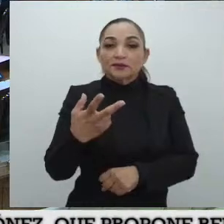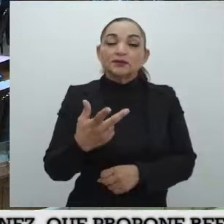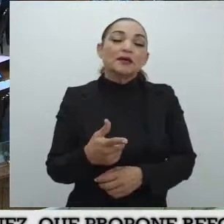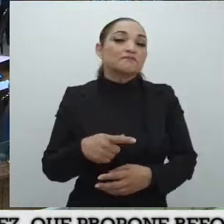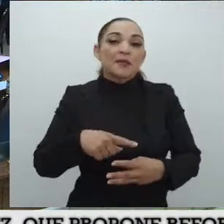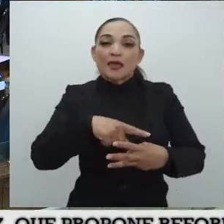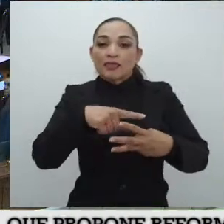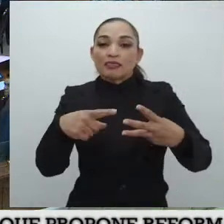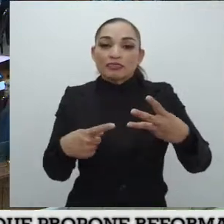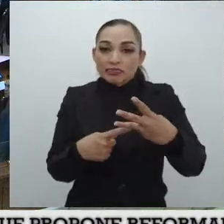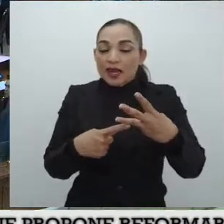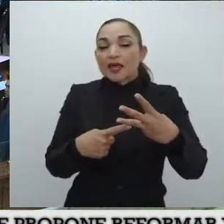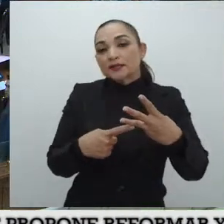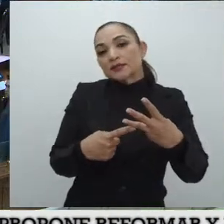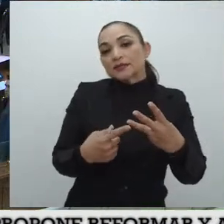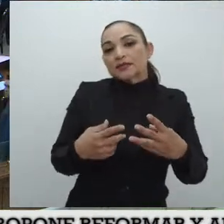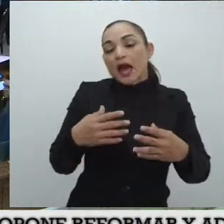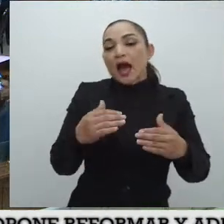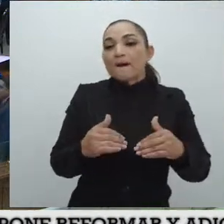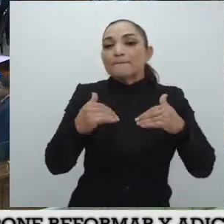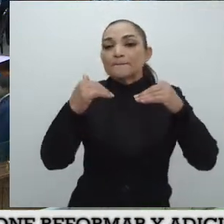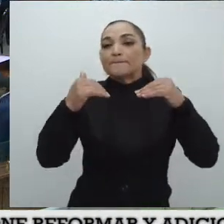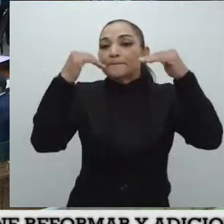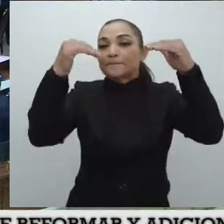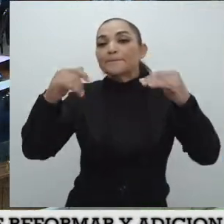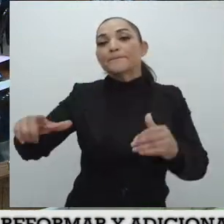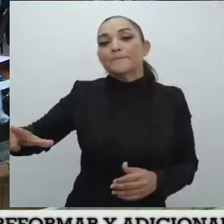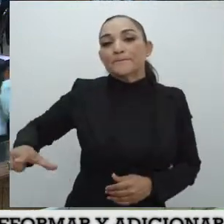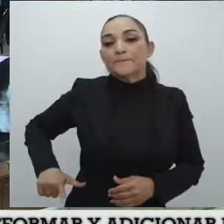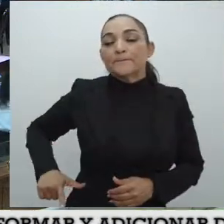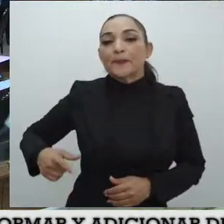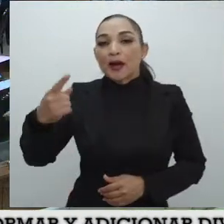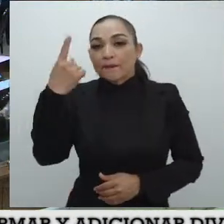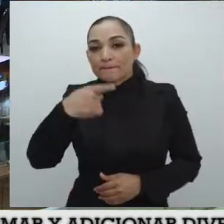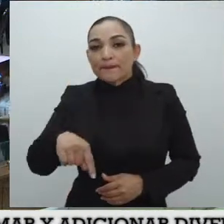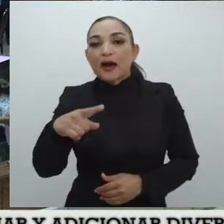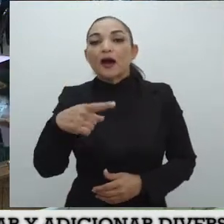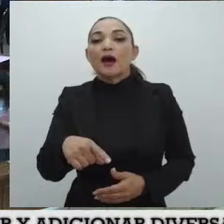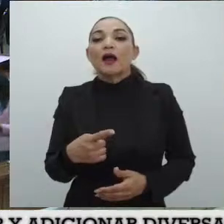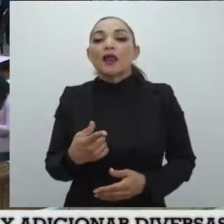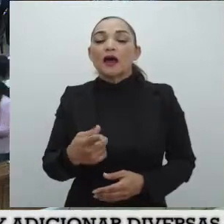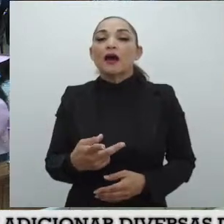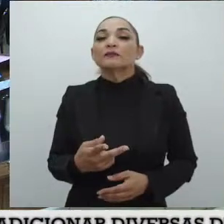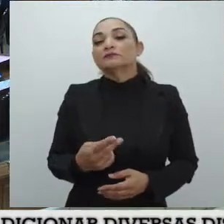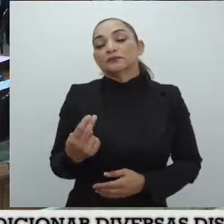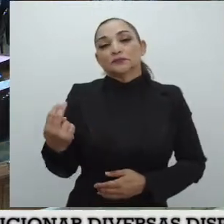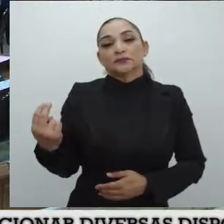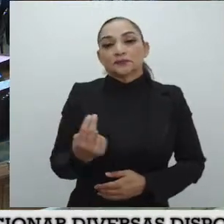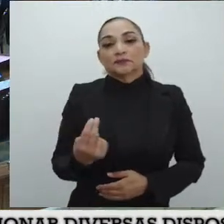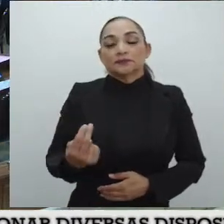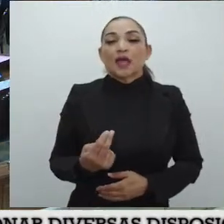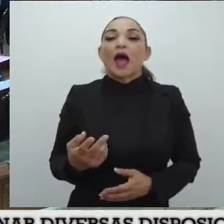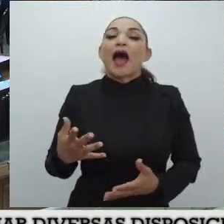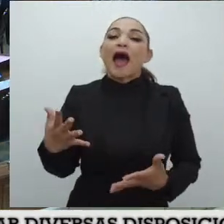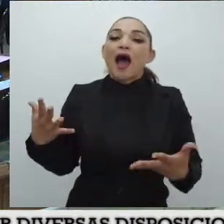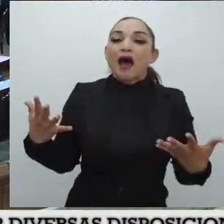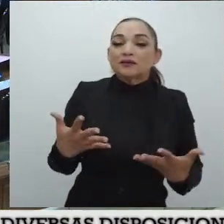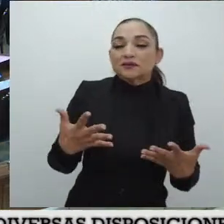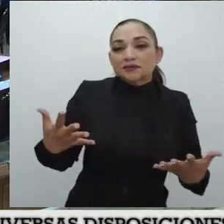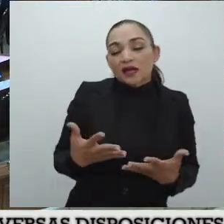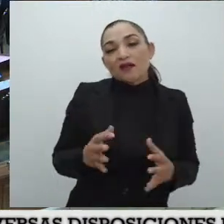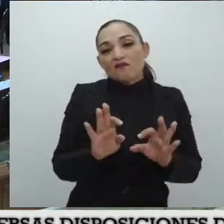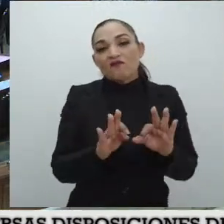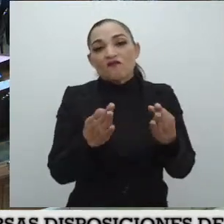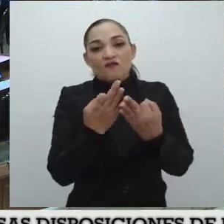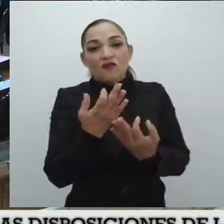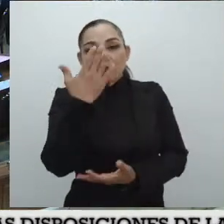general, por el conjunto de cambios organizacionales, culturales y legales que ha sido necesario para realizar de manera exitosa la implementación